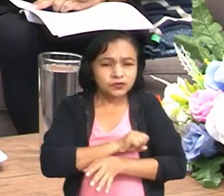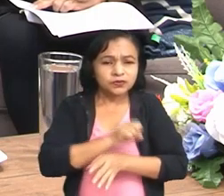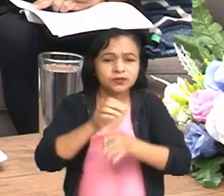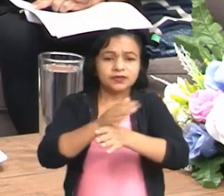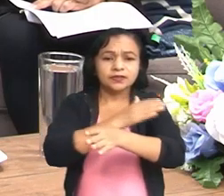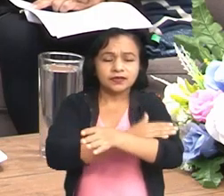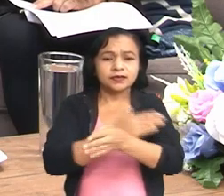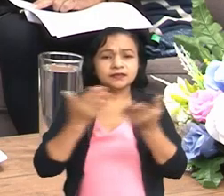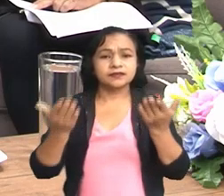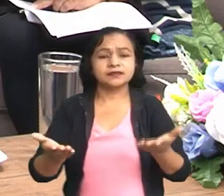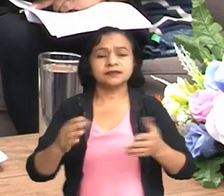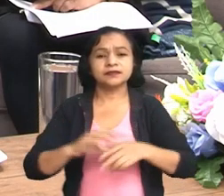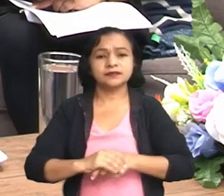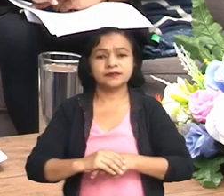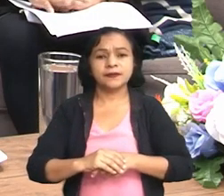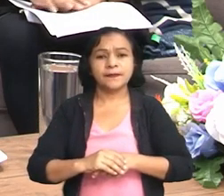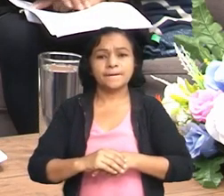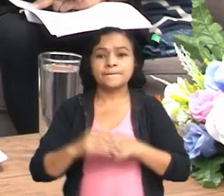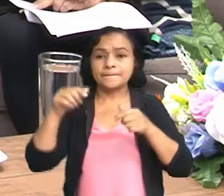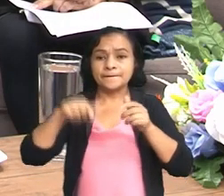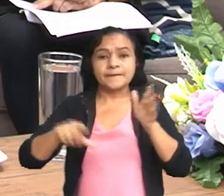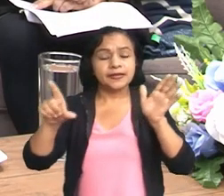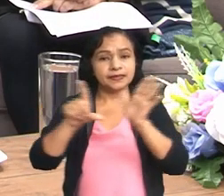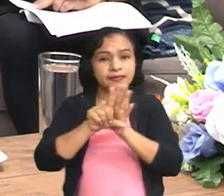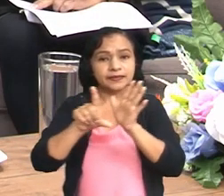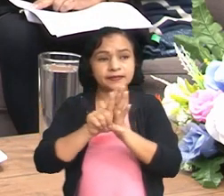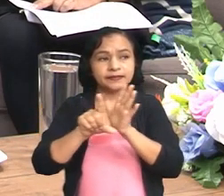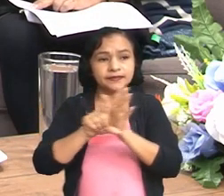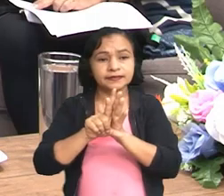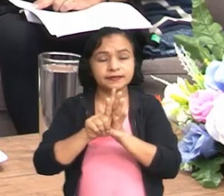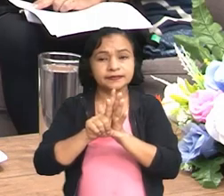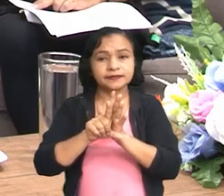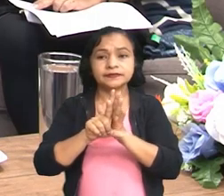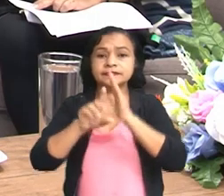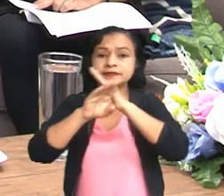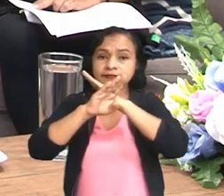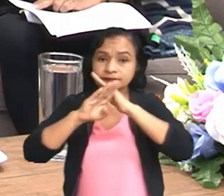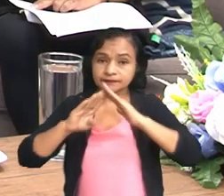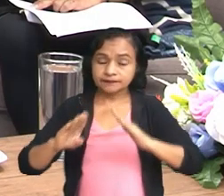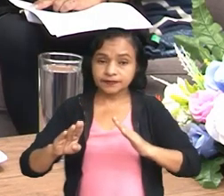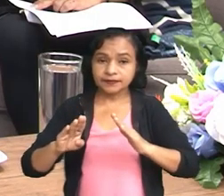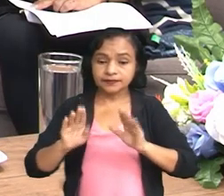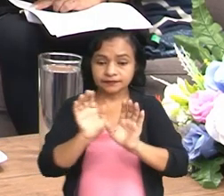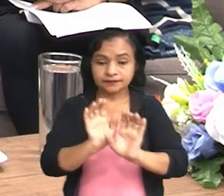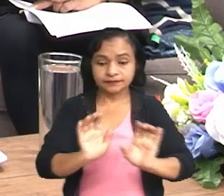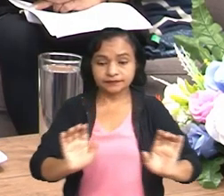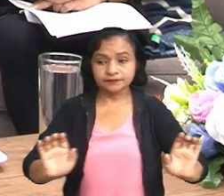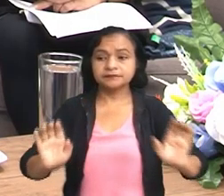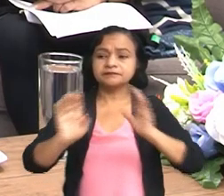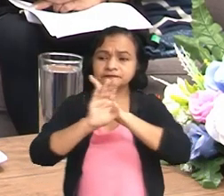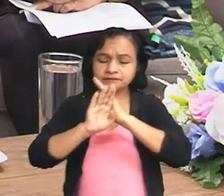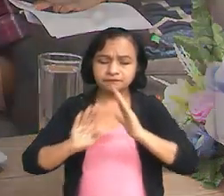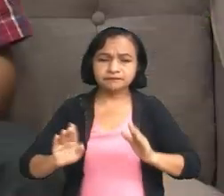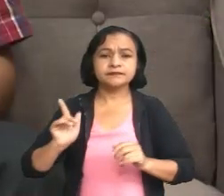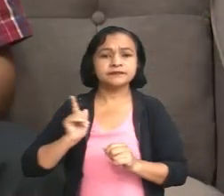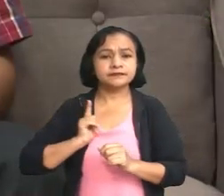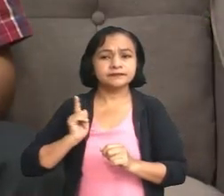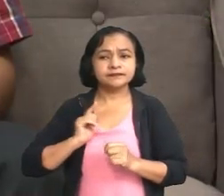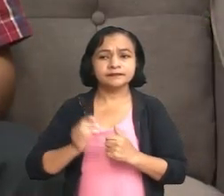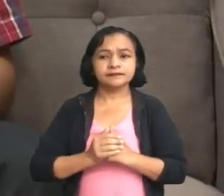momento. Y esta ley, si hay paz, nuestra niñez está en paz. Si